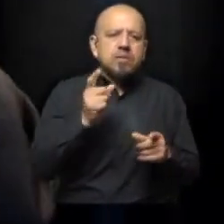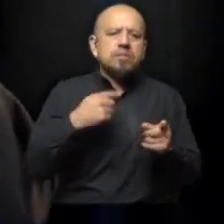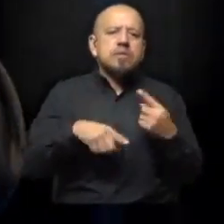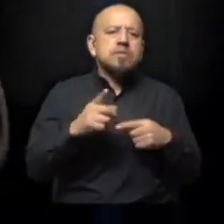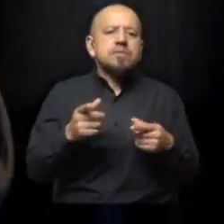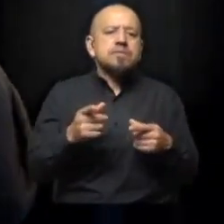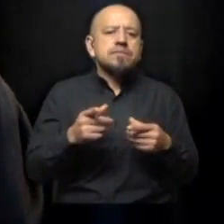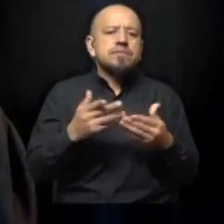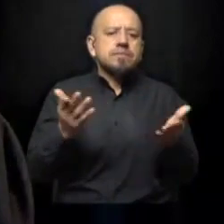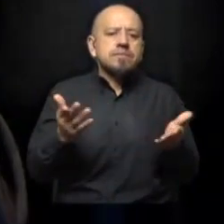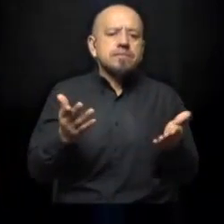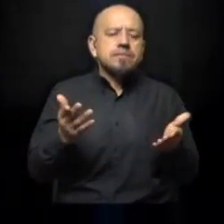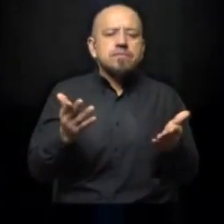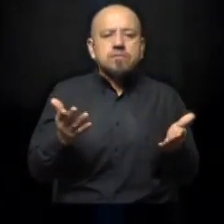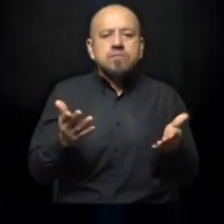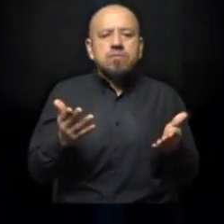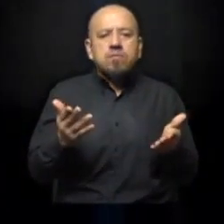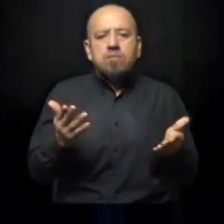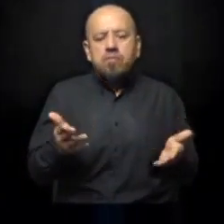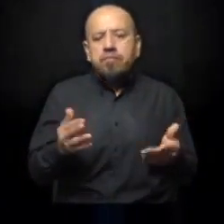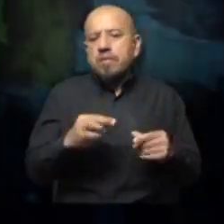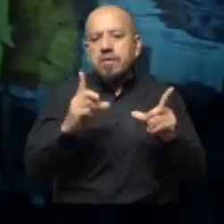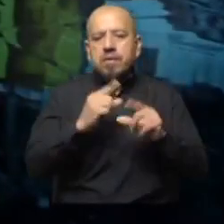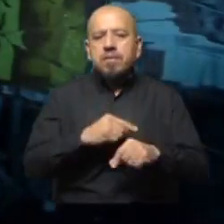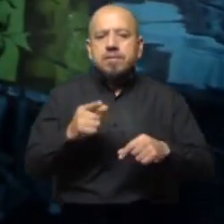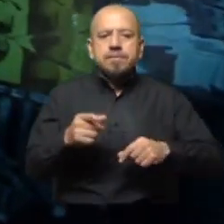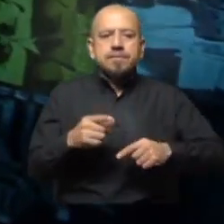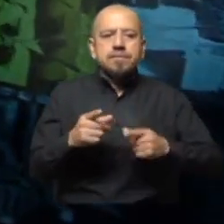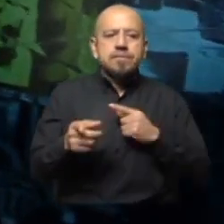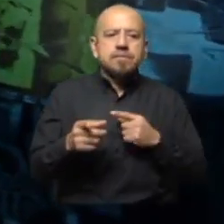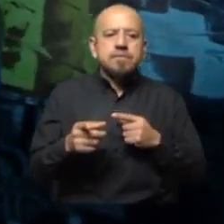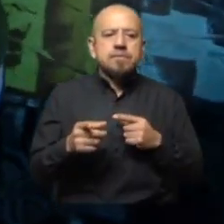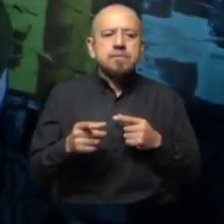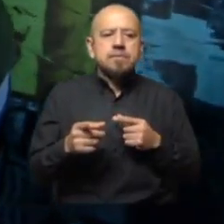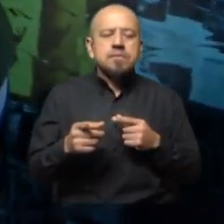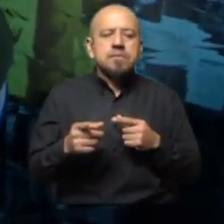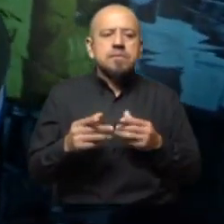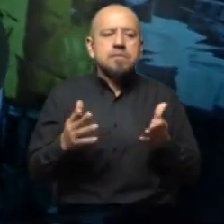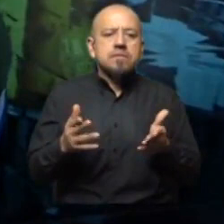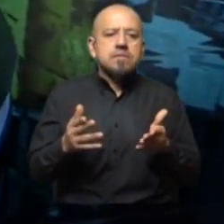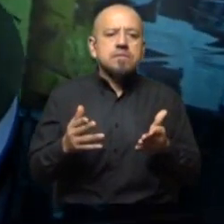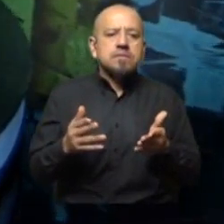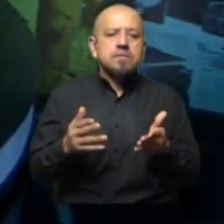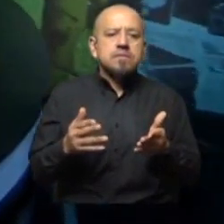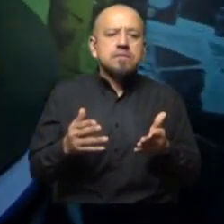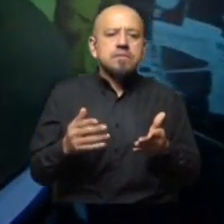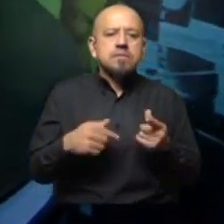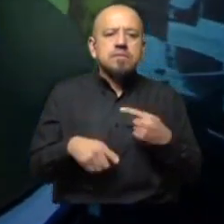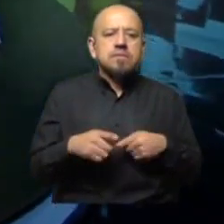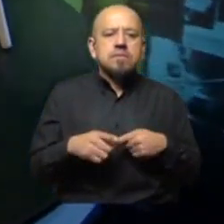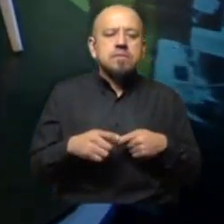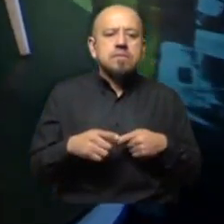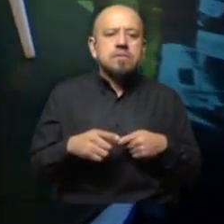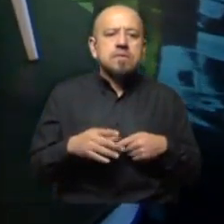un punto final un punto final en dos final se puede se puede ser una rotura con posibilidades de pegamento